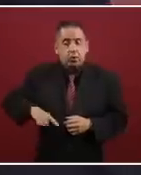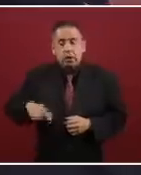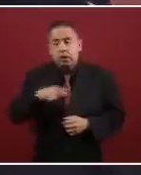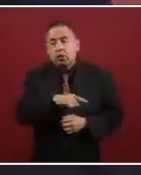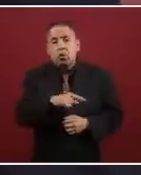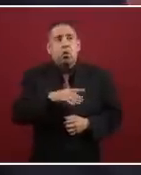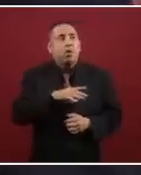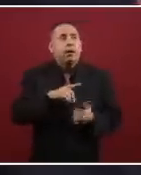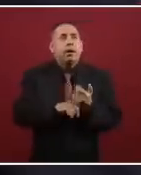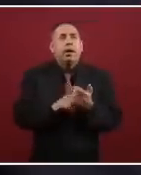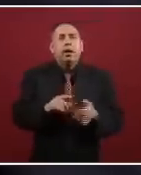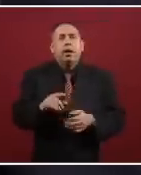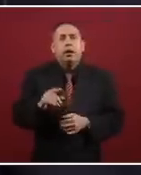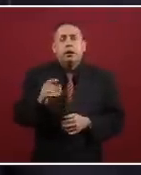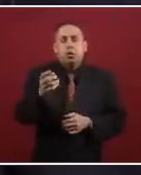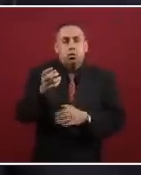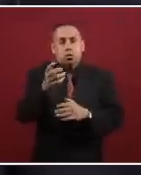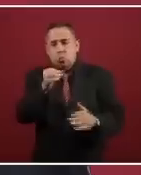9,000